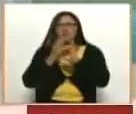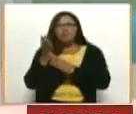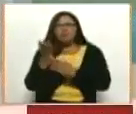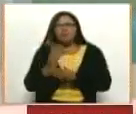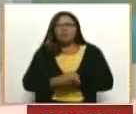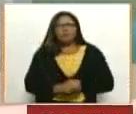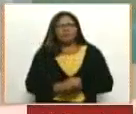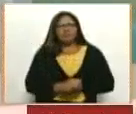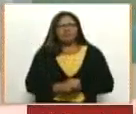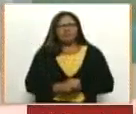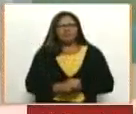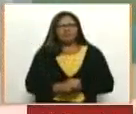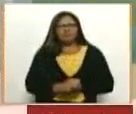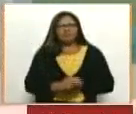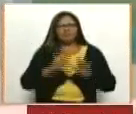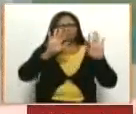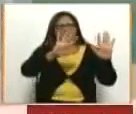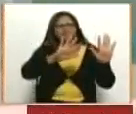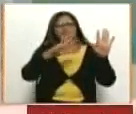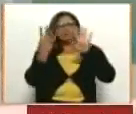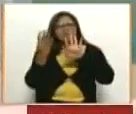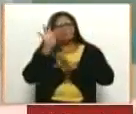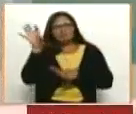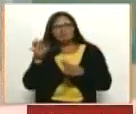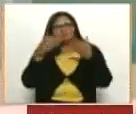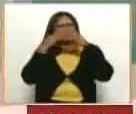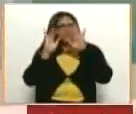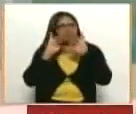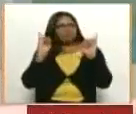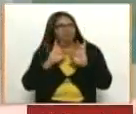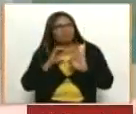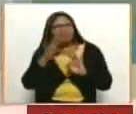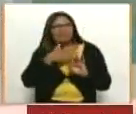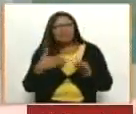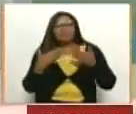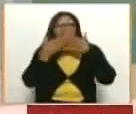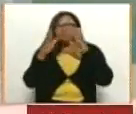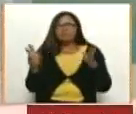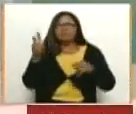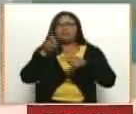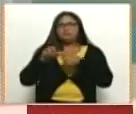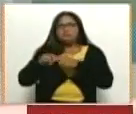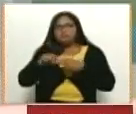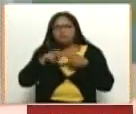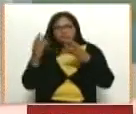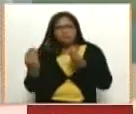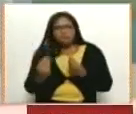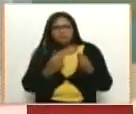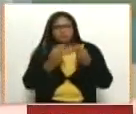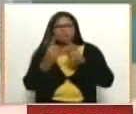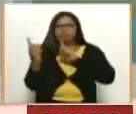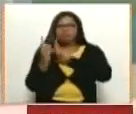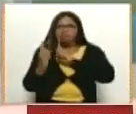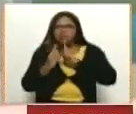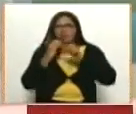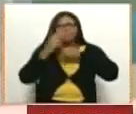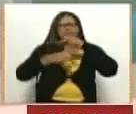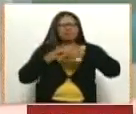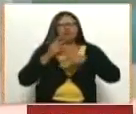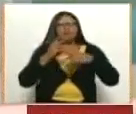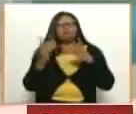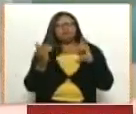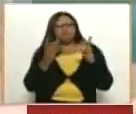viendo aquí 19 países que se abrieron y están dispuestos a sentarse, a ser intermediarios en este proceso de